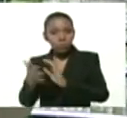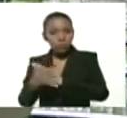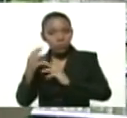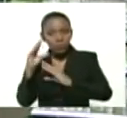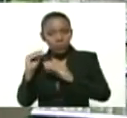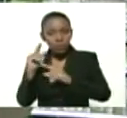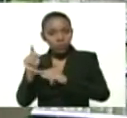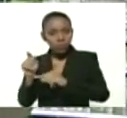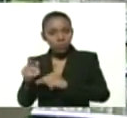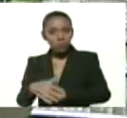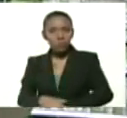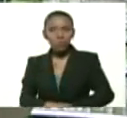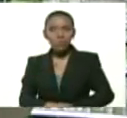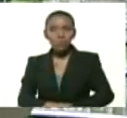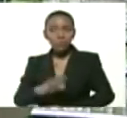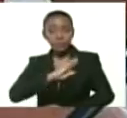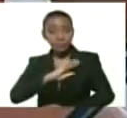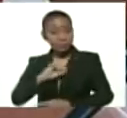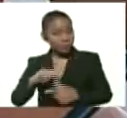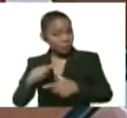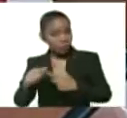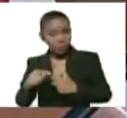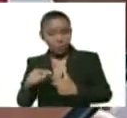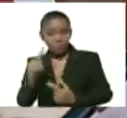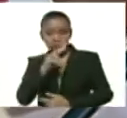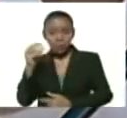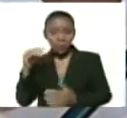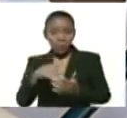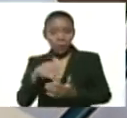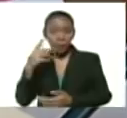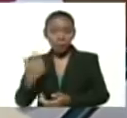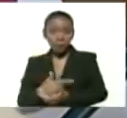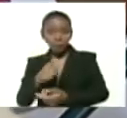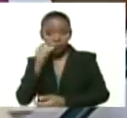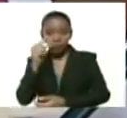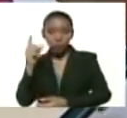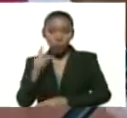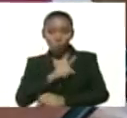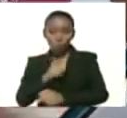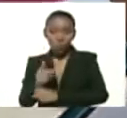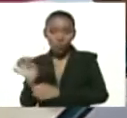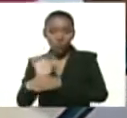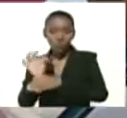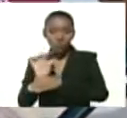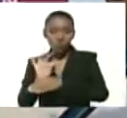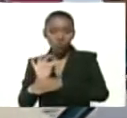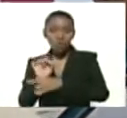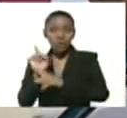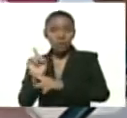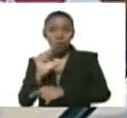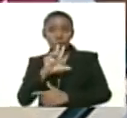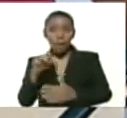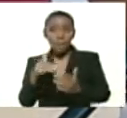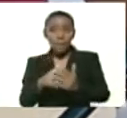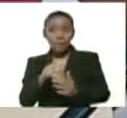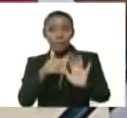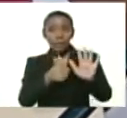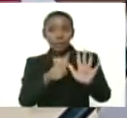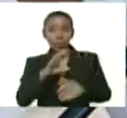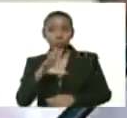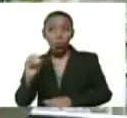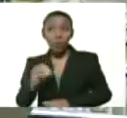eso. Tenemos entonces casi 20.000 hermanas y hermanos cumpliendo con las funciones, y a estos